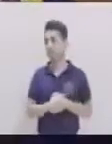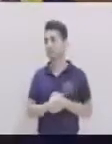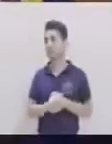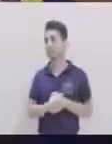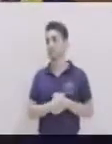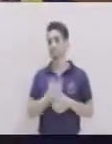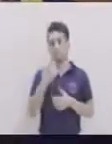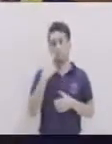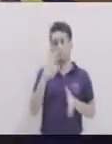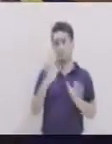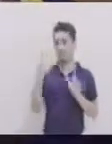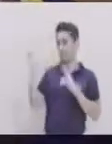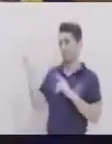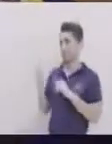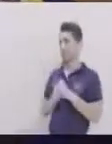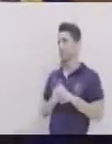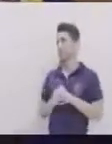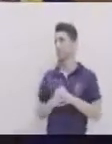¡Muy bien!